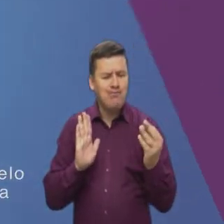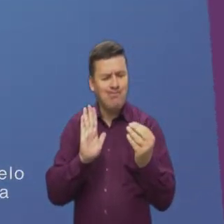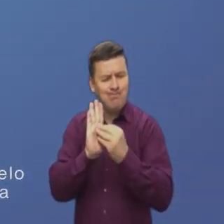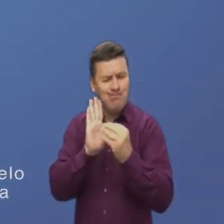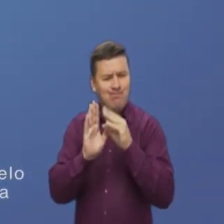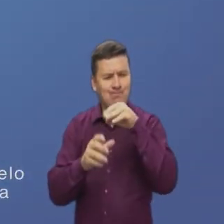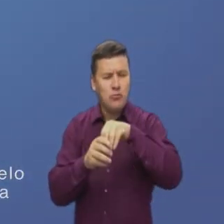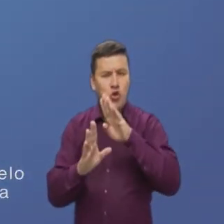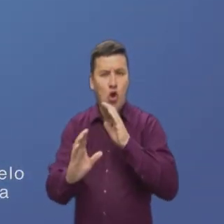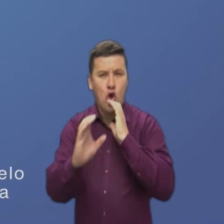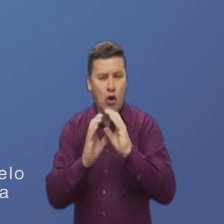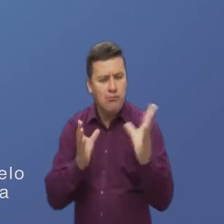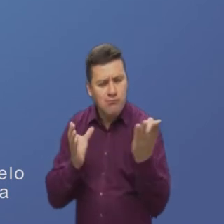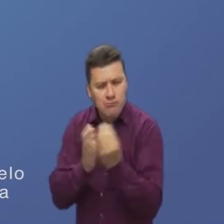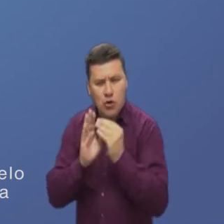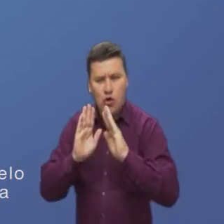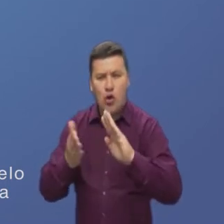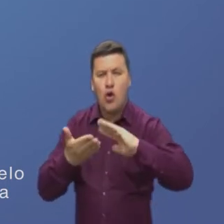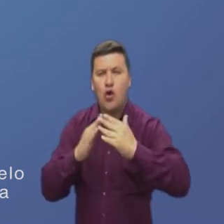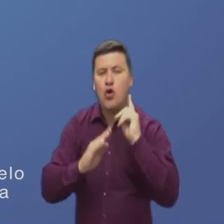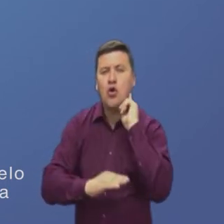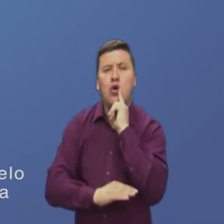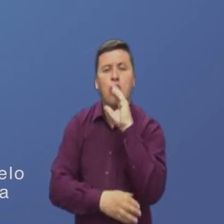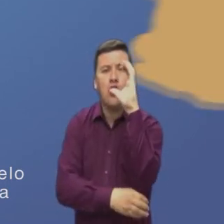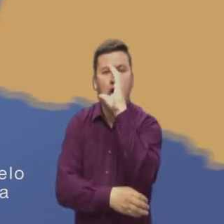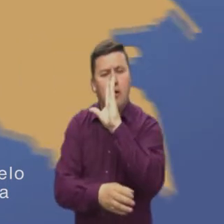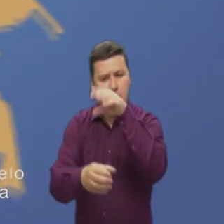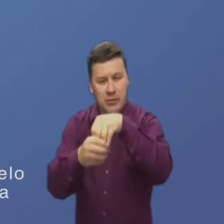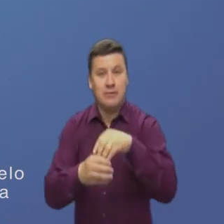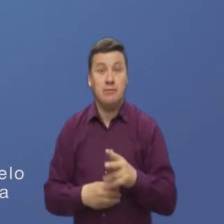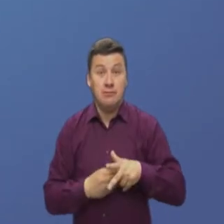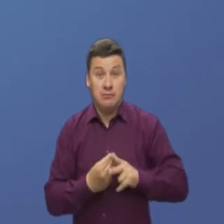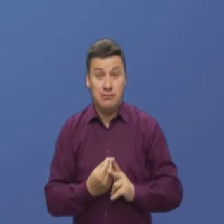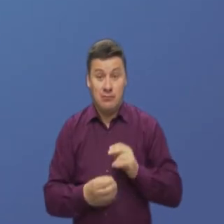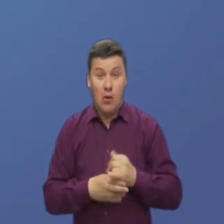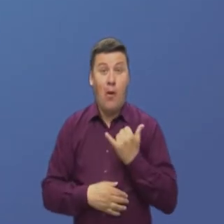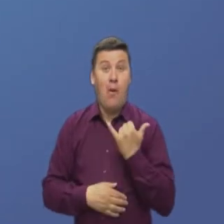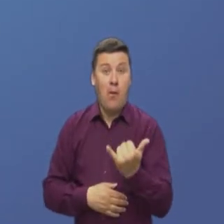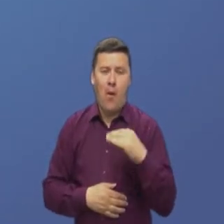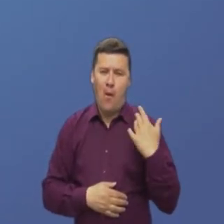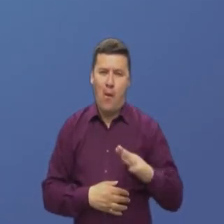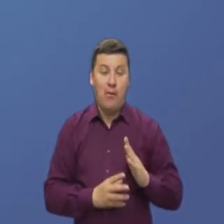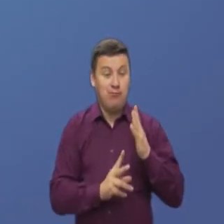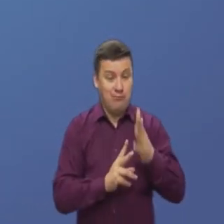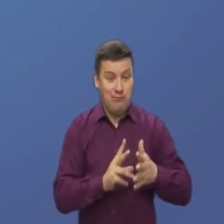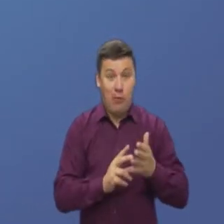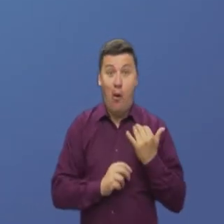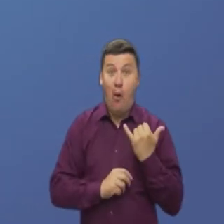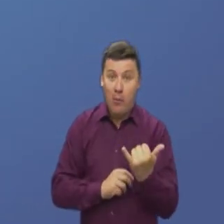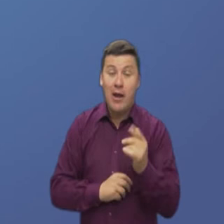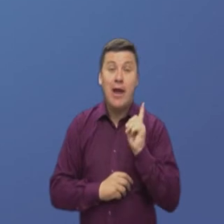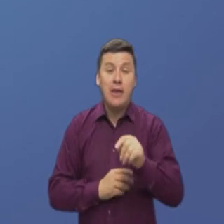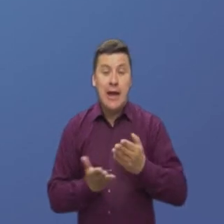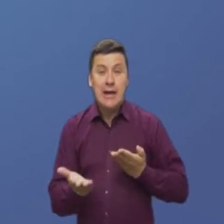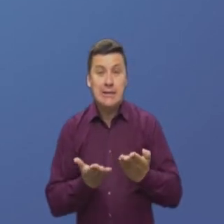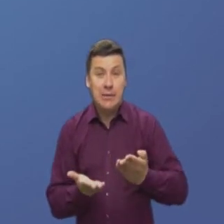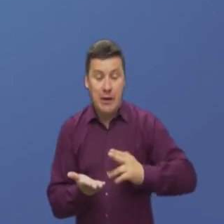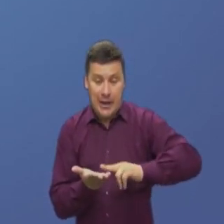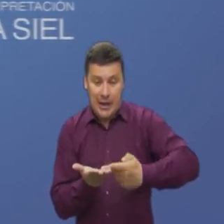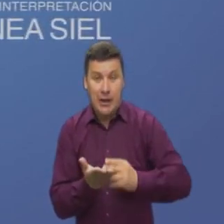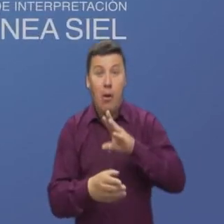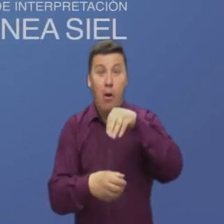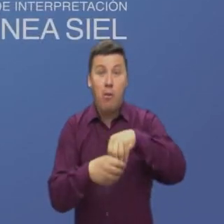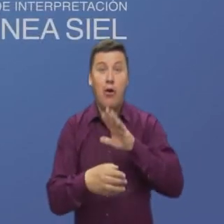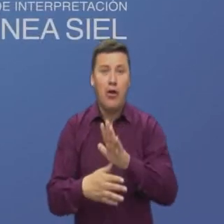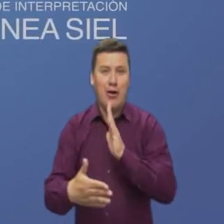un modelo de comunicación incluyente para la comunidad sorda de colombia con el uso de las herramientas de relevo de llamadas y el servicio